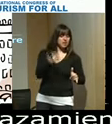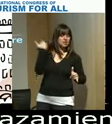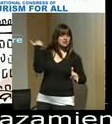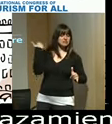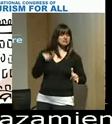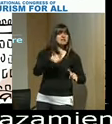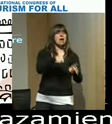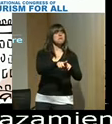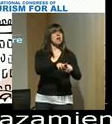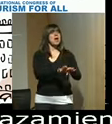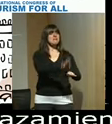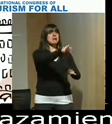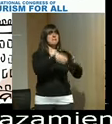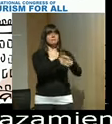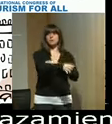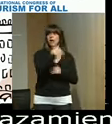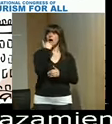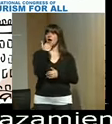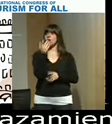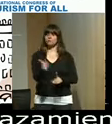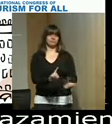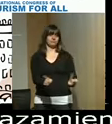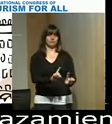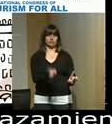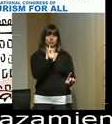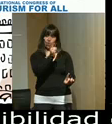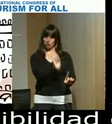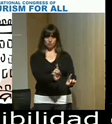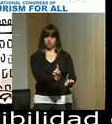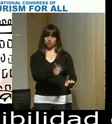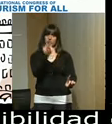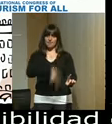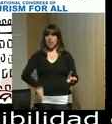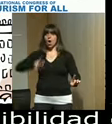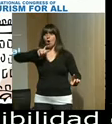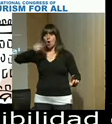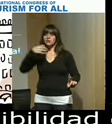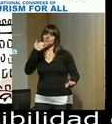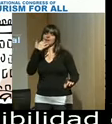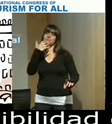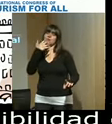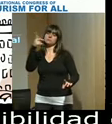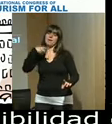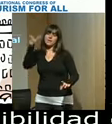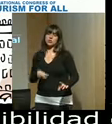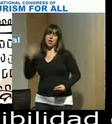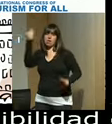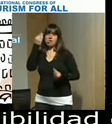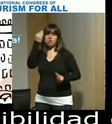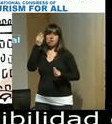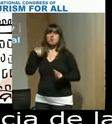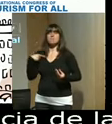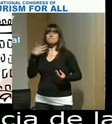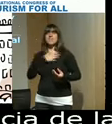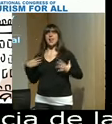la estancia de la persona con discapacidad en el lugar de destino y no contempla la accesibilidad desde el momento que esa persona empieza a pensar, a